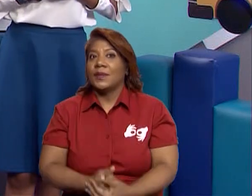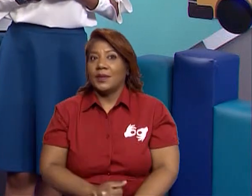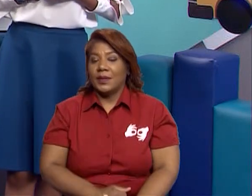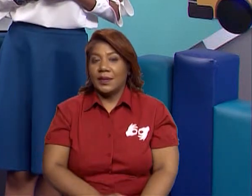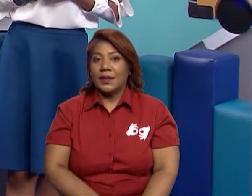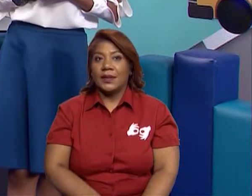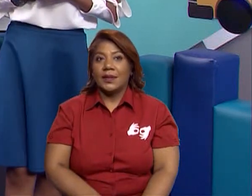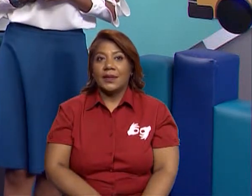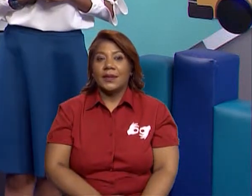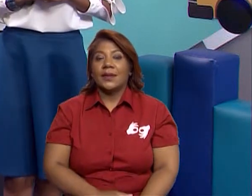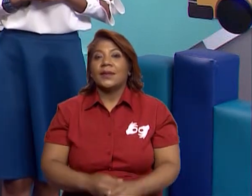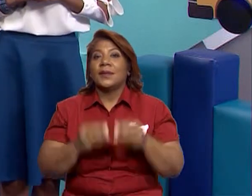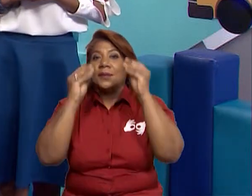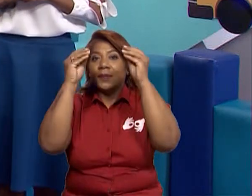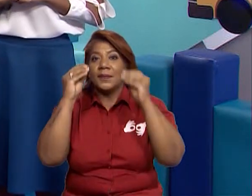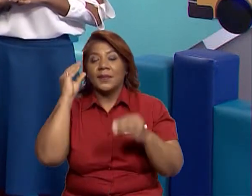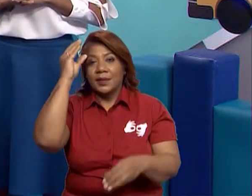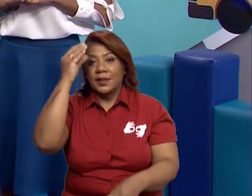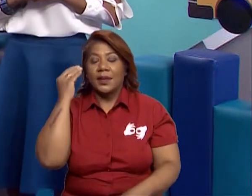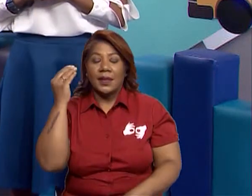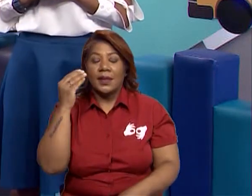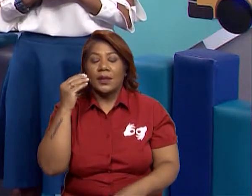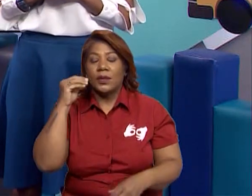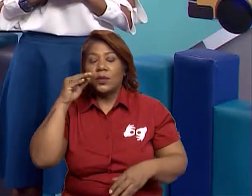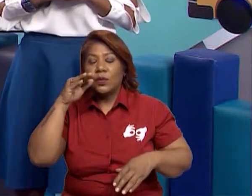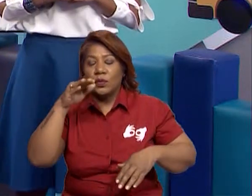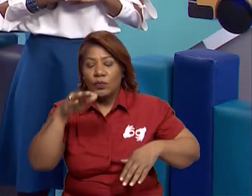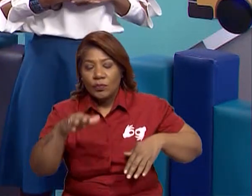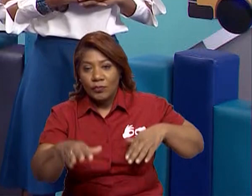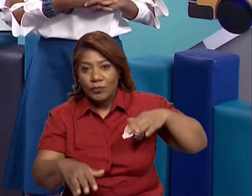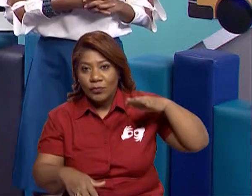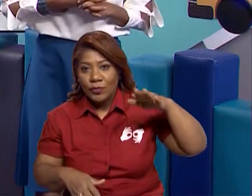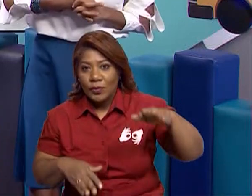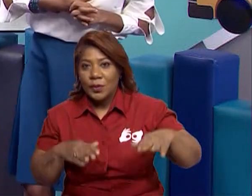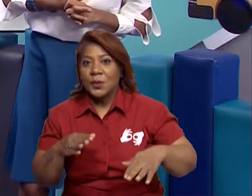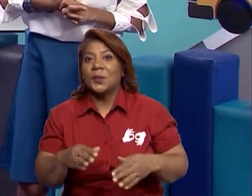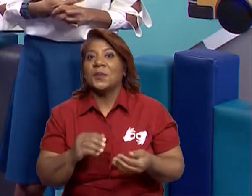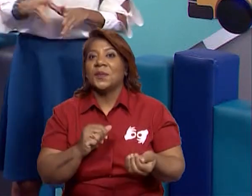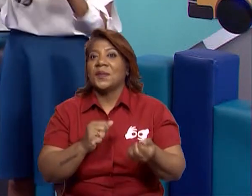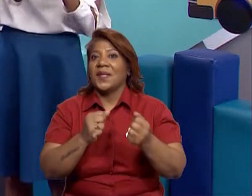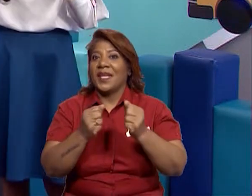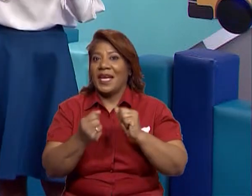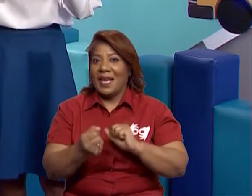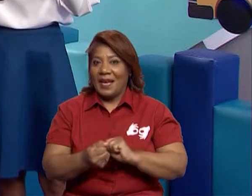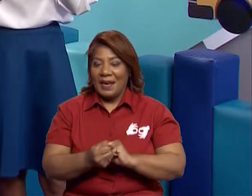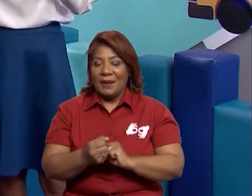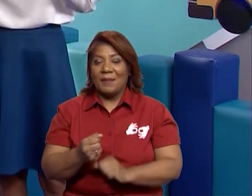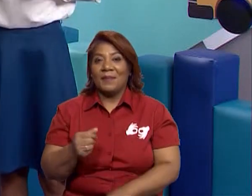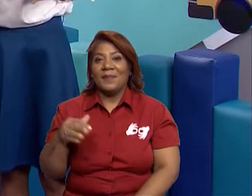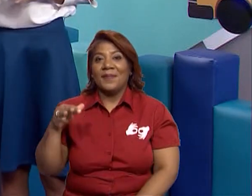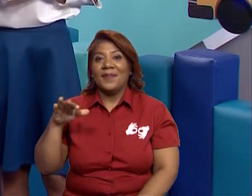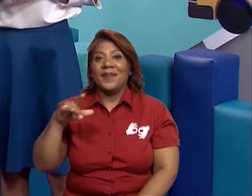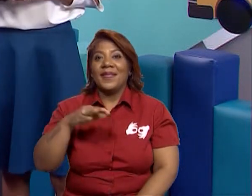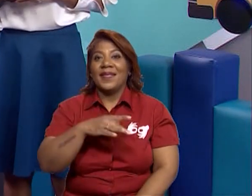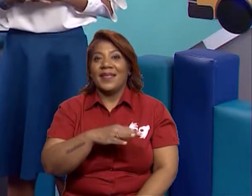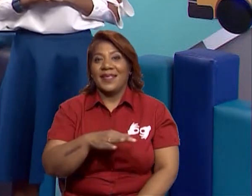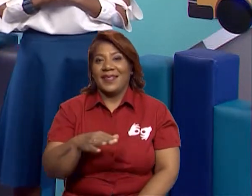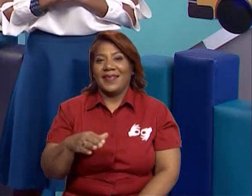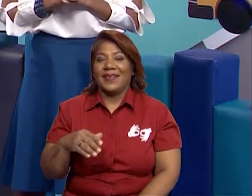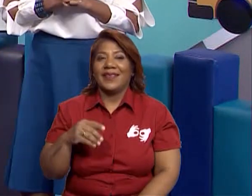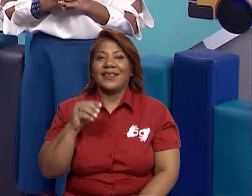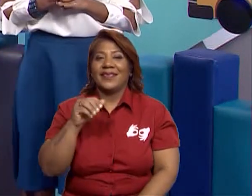te voy a demostrar que si yo me meto en esa agua puedo cambiarle la masa de esa agua, ¿oíste? Se convierte en un pez,